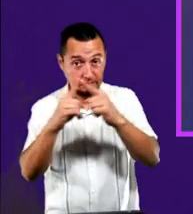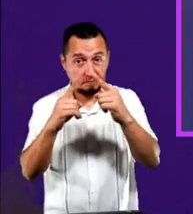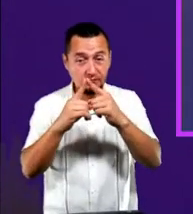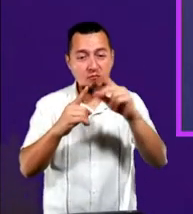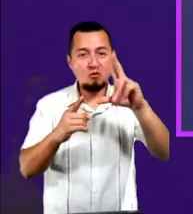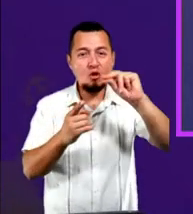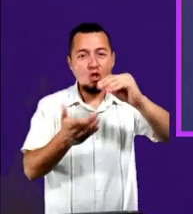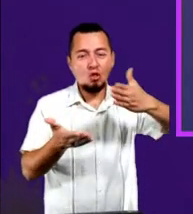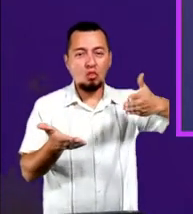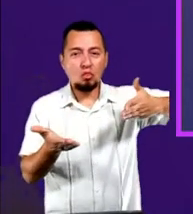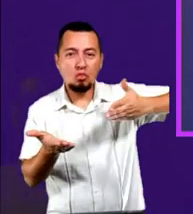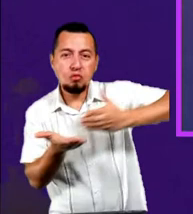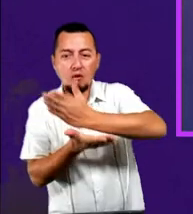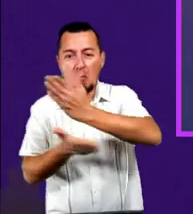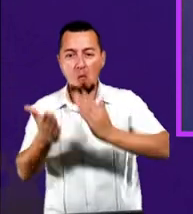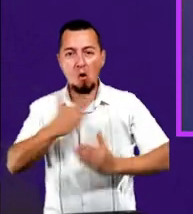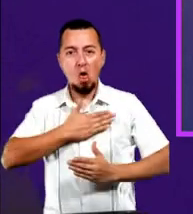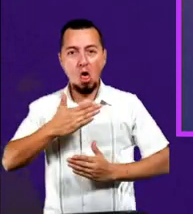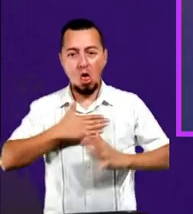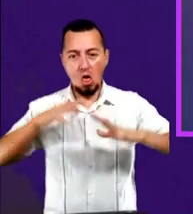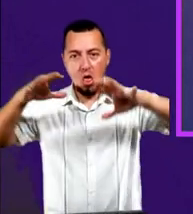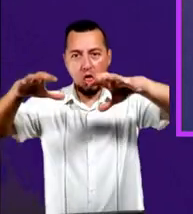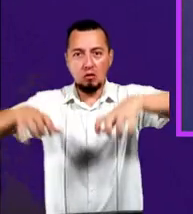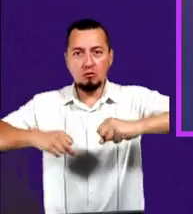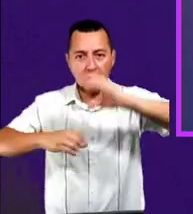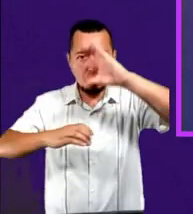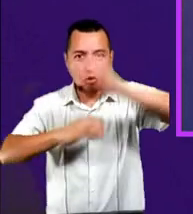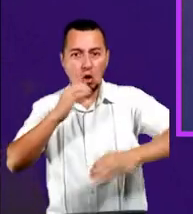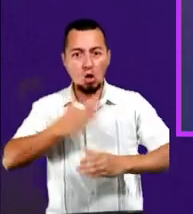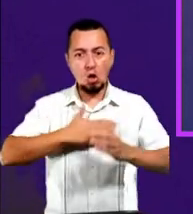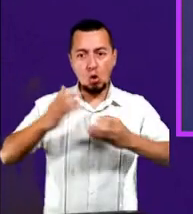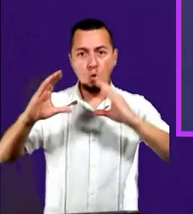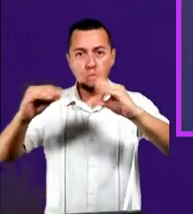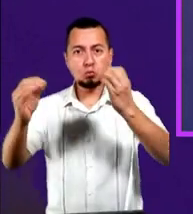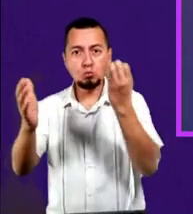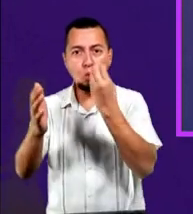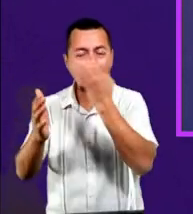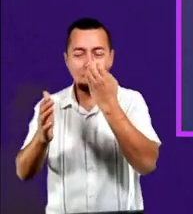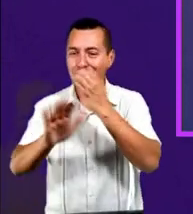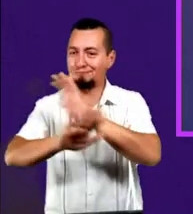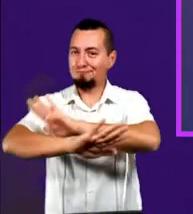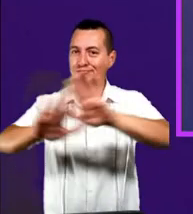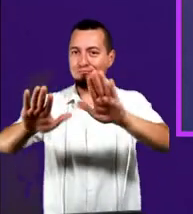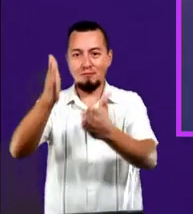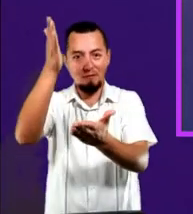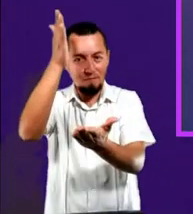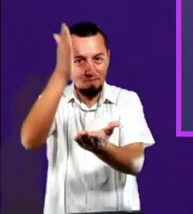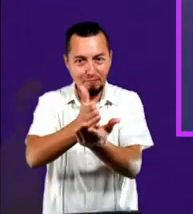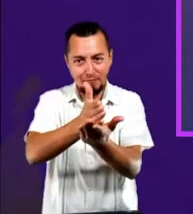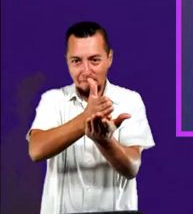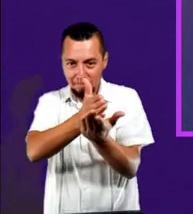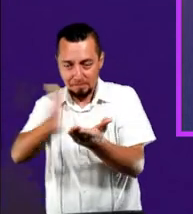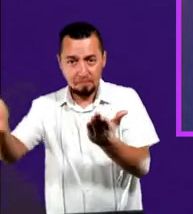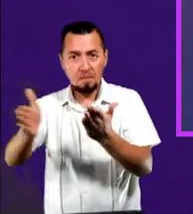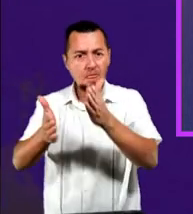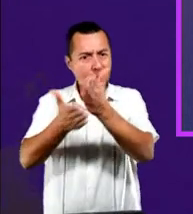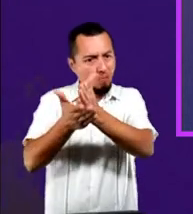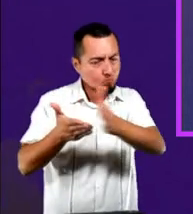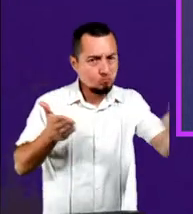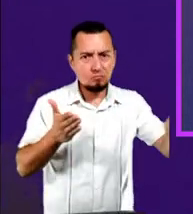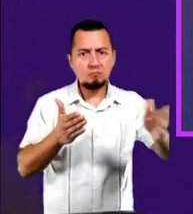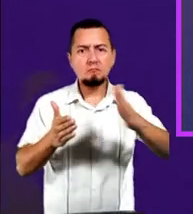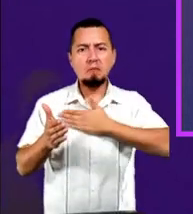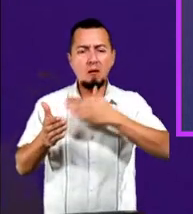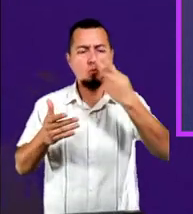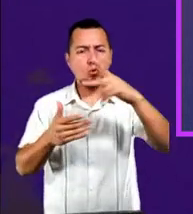de la educación, la educativa en ese mismo sentido y la militar. La última, que